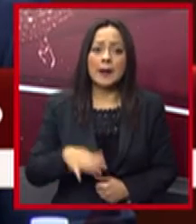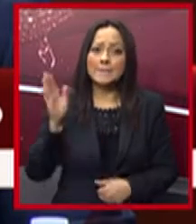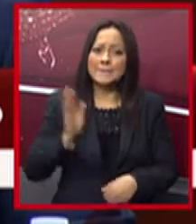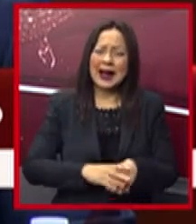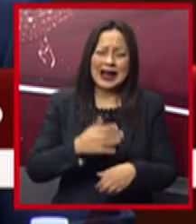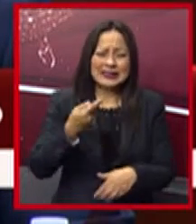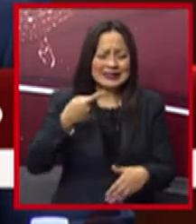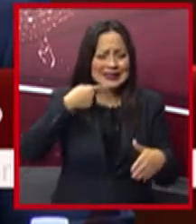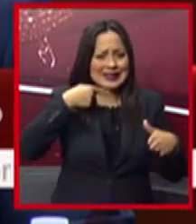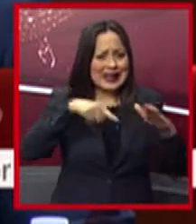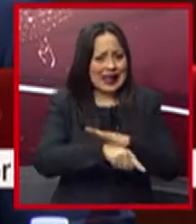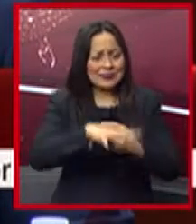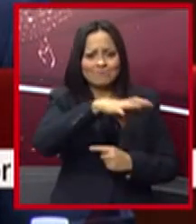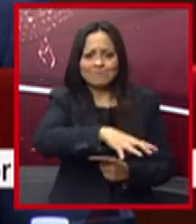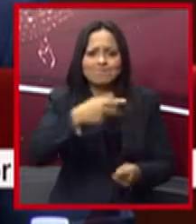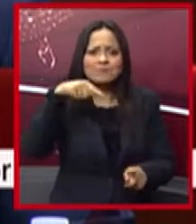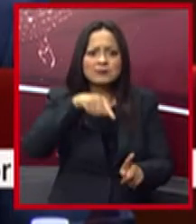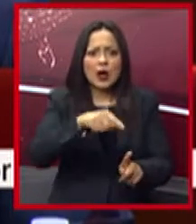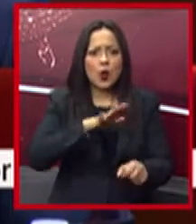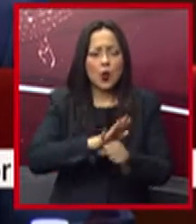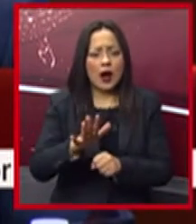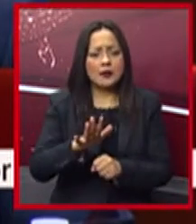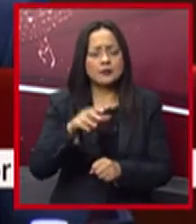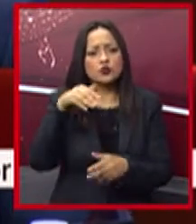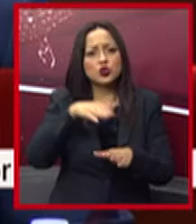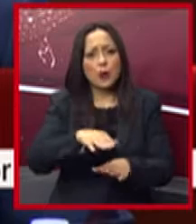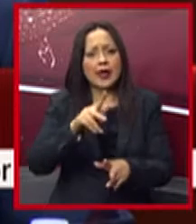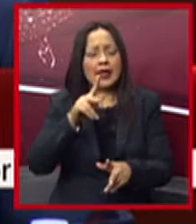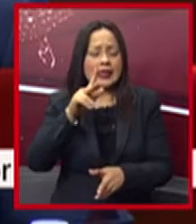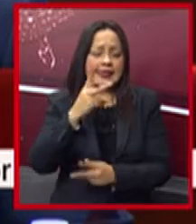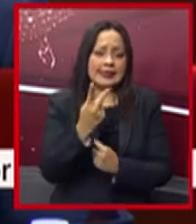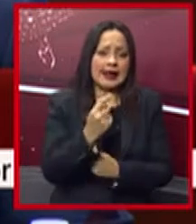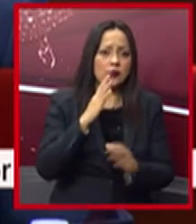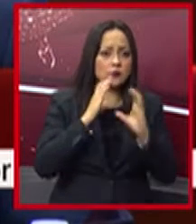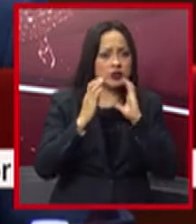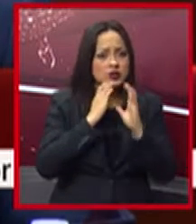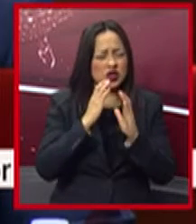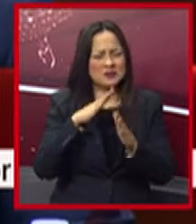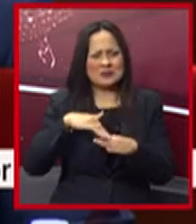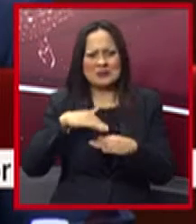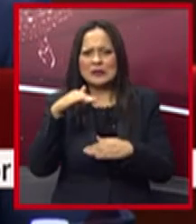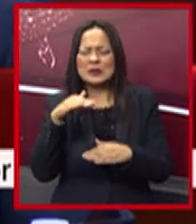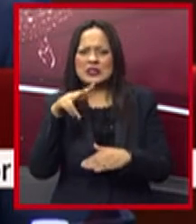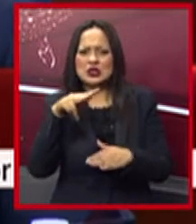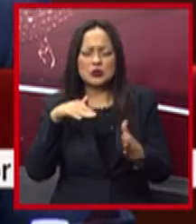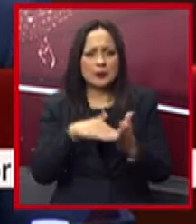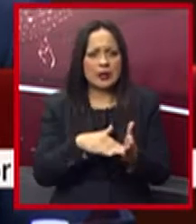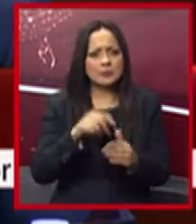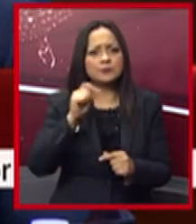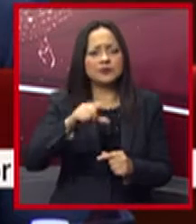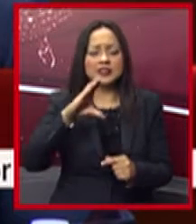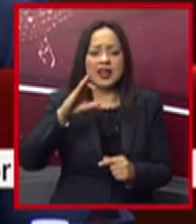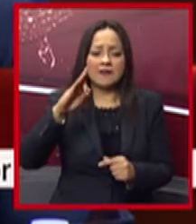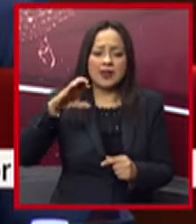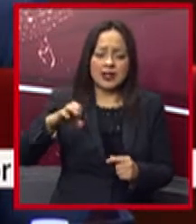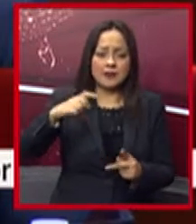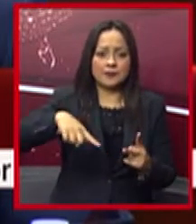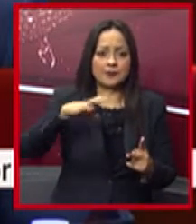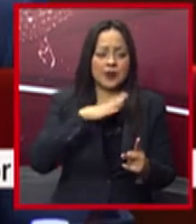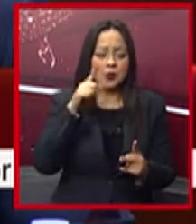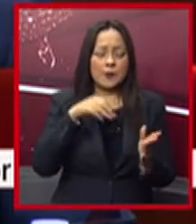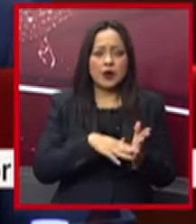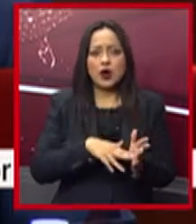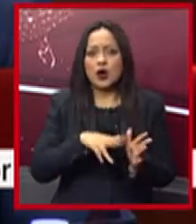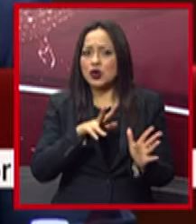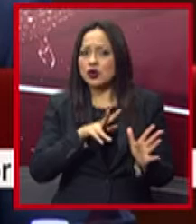más quejas tiene actualmente es el de telecomunicaciones, con poco más de 18,000. Después sigue la CFE con